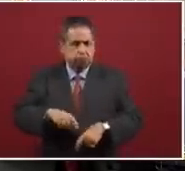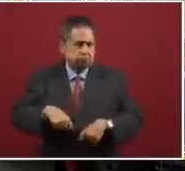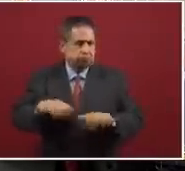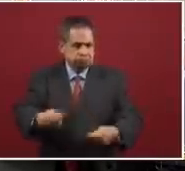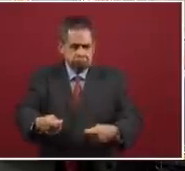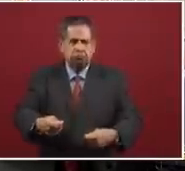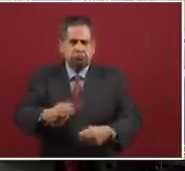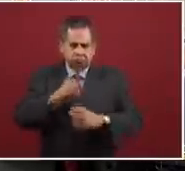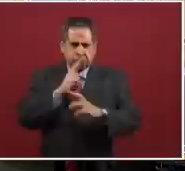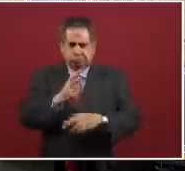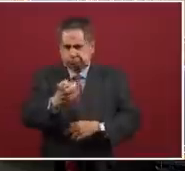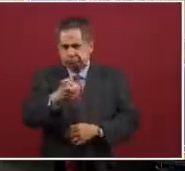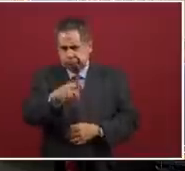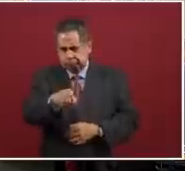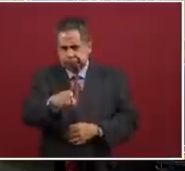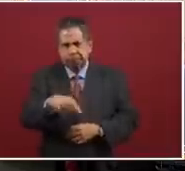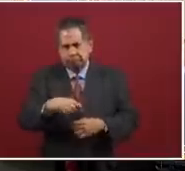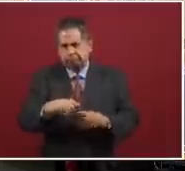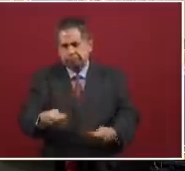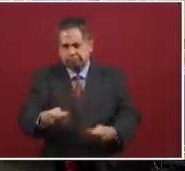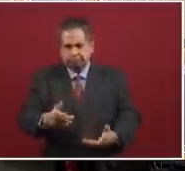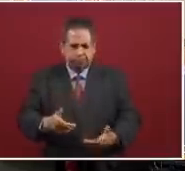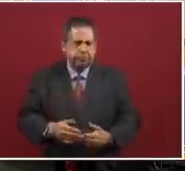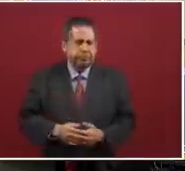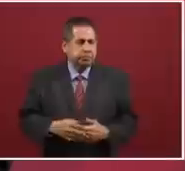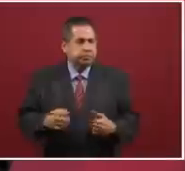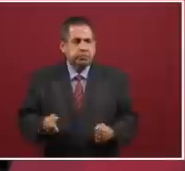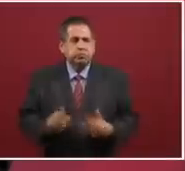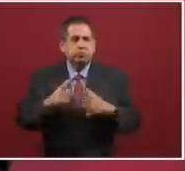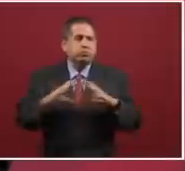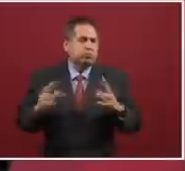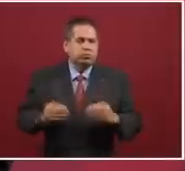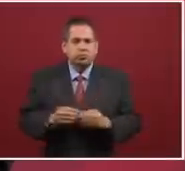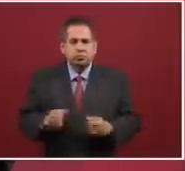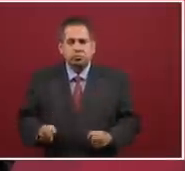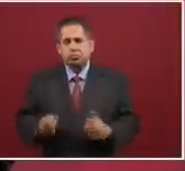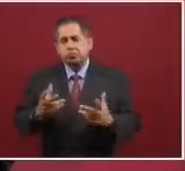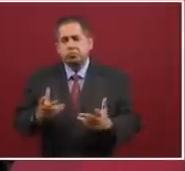entregue la información de cuántos